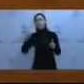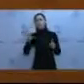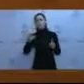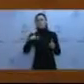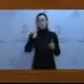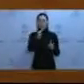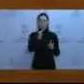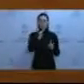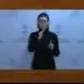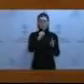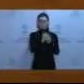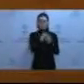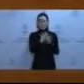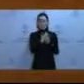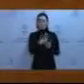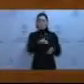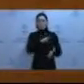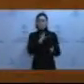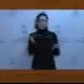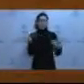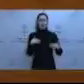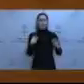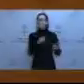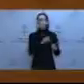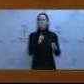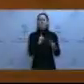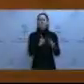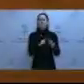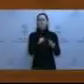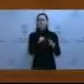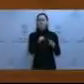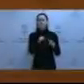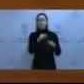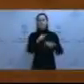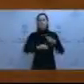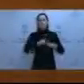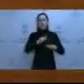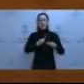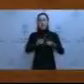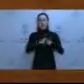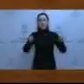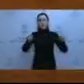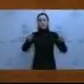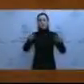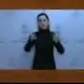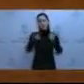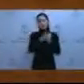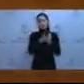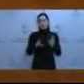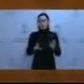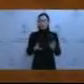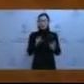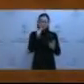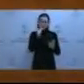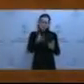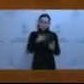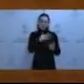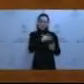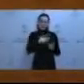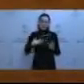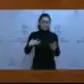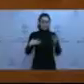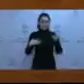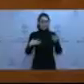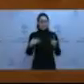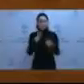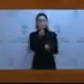ha dado. Segundo, mire, que ustedes practican la seguridad jurídica. Oiga, yo no dudo de la intención, pero le voy a